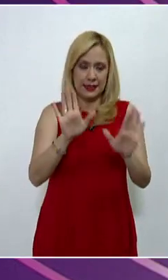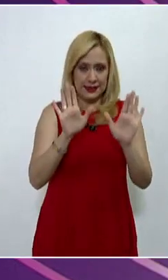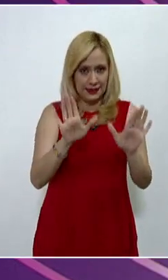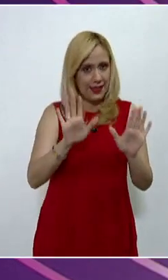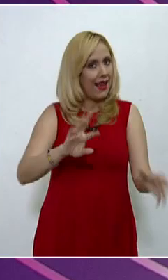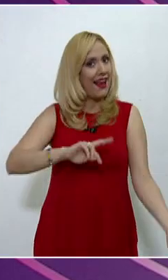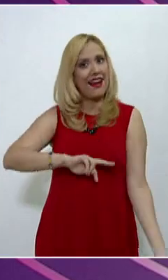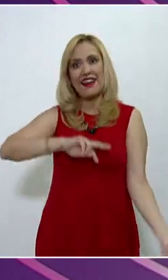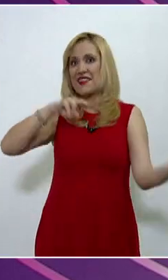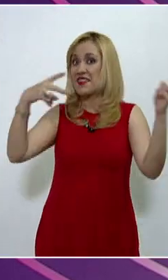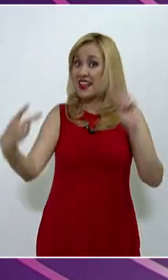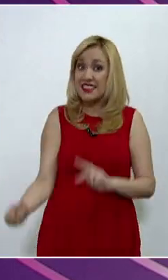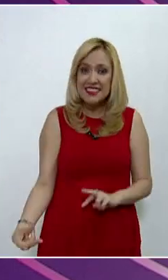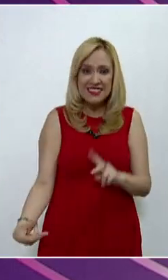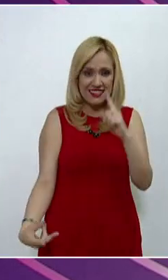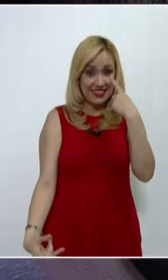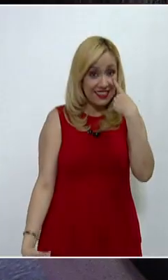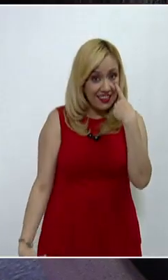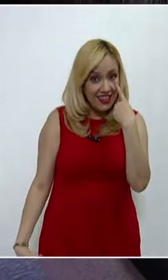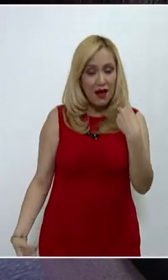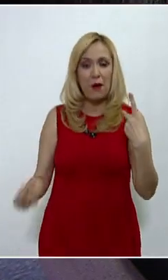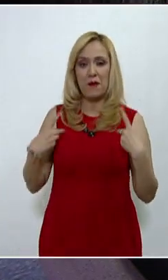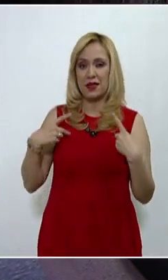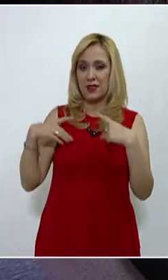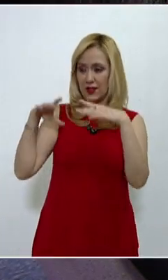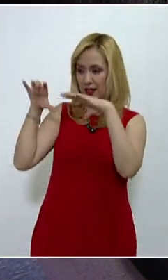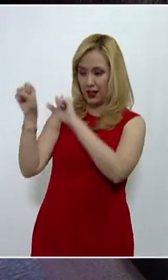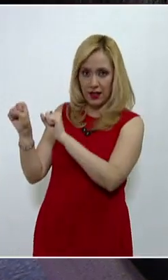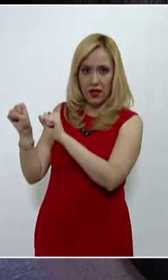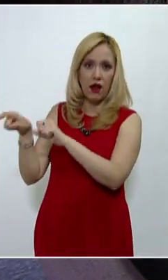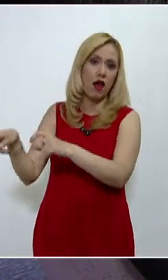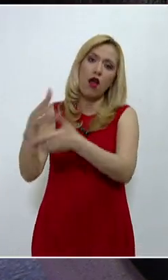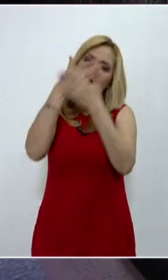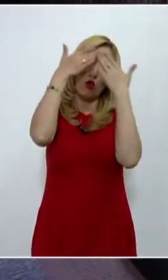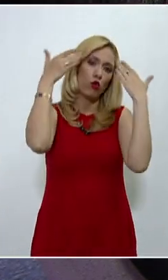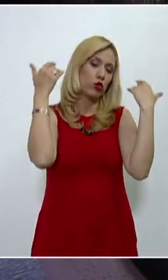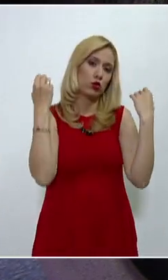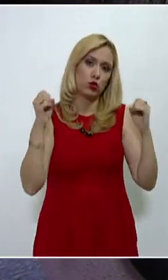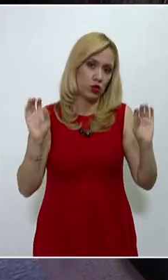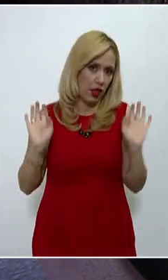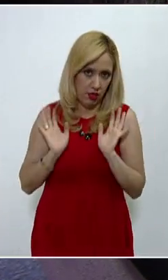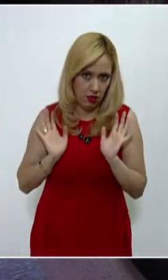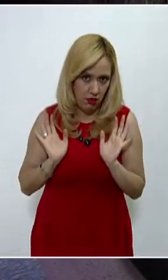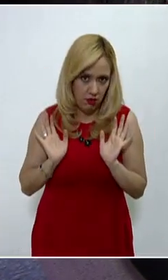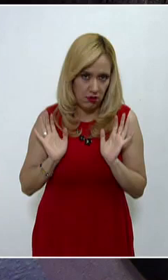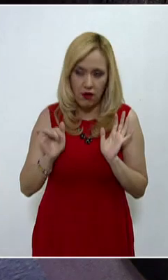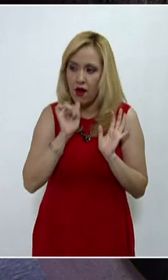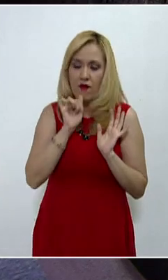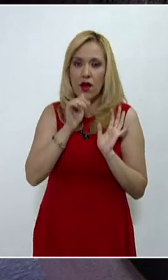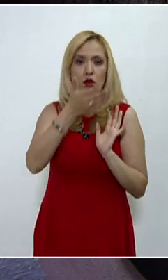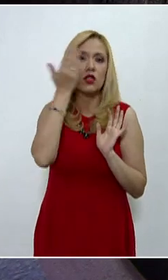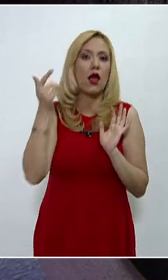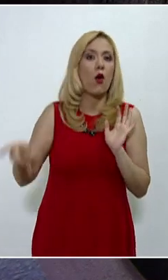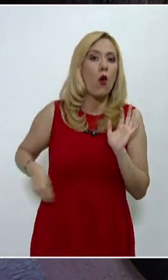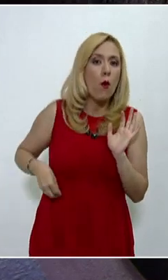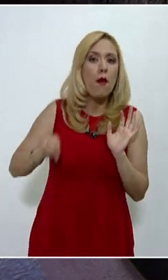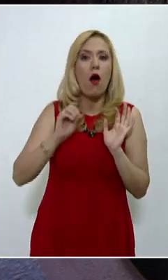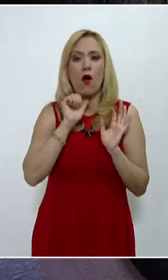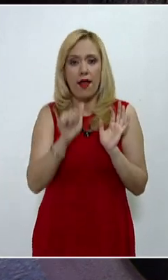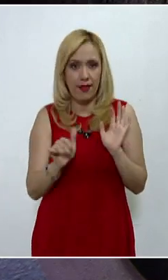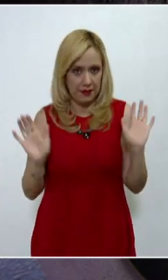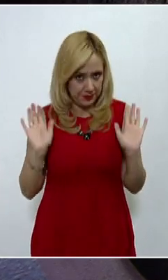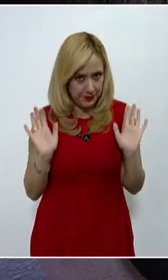funciona al revés. Es decir, la persona detenida se presume inocente, no se le ha dictado una sentencia. De modo que lo único que va a pasar